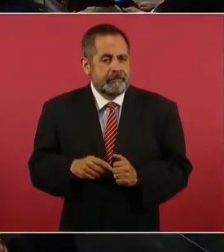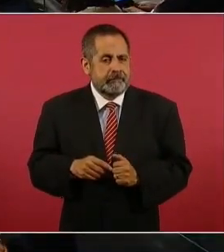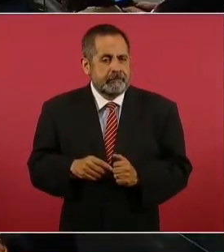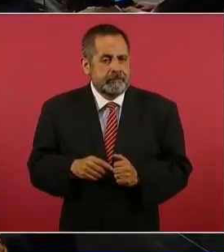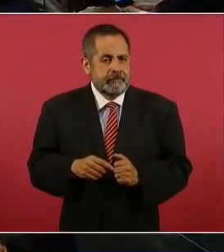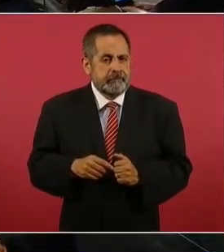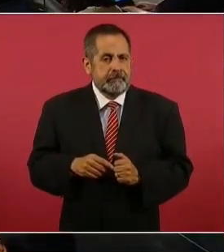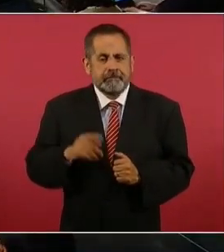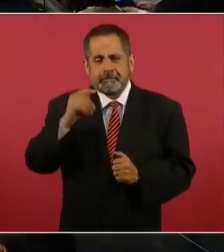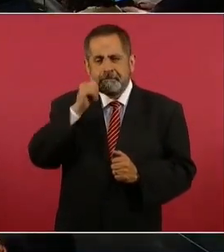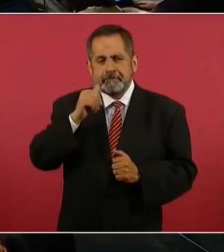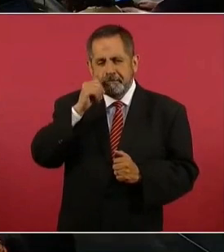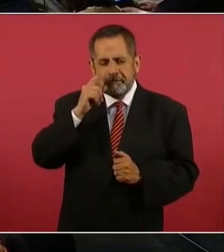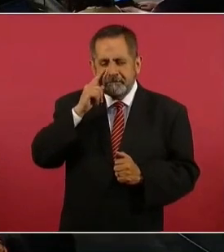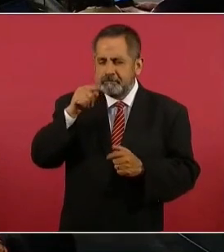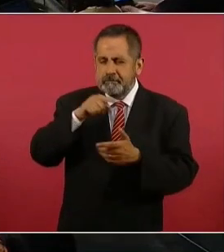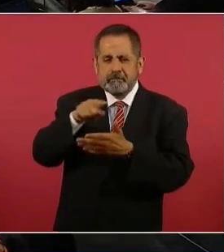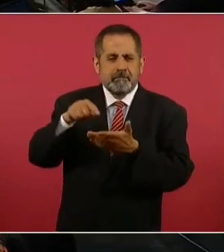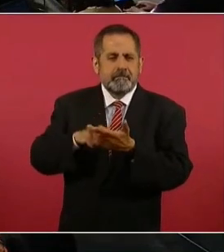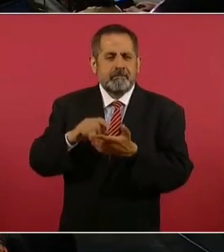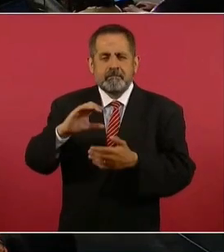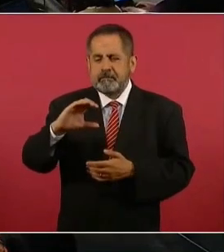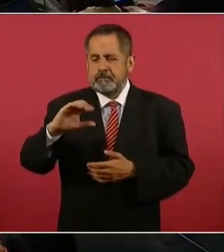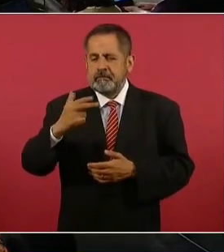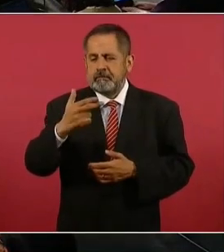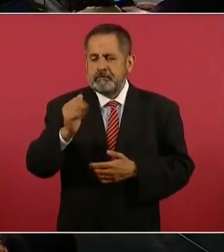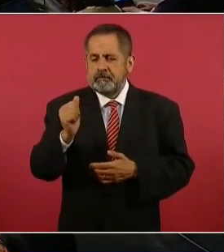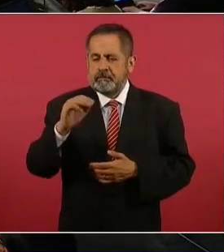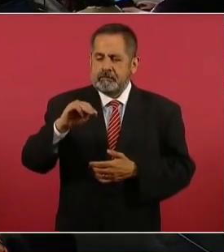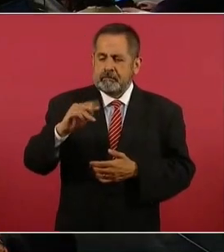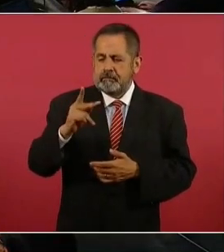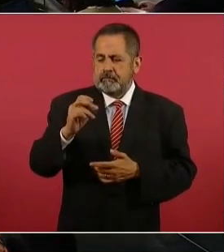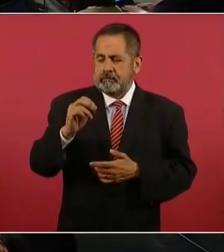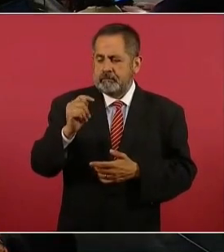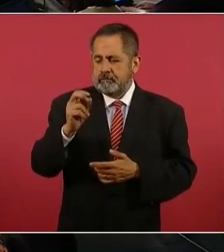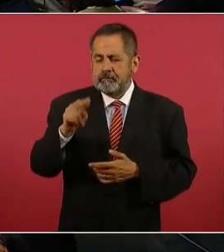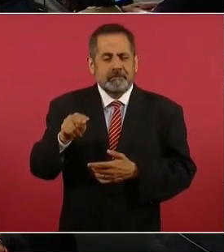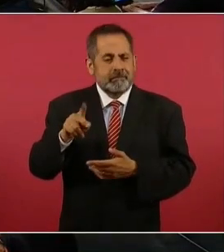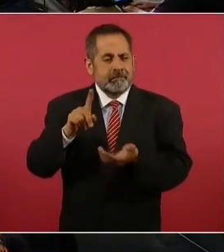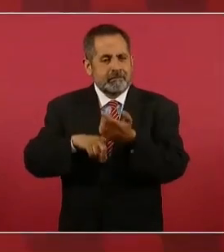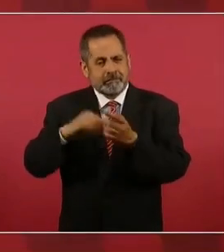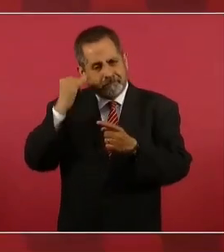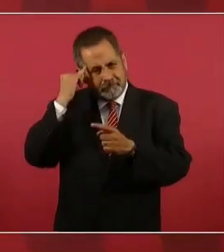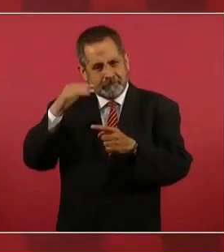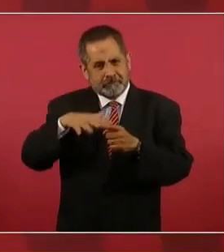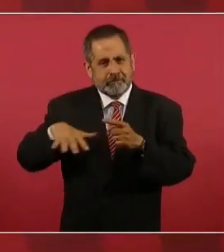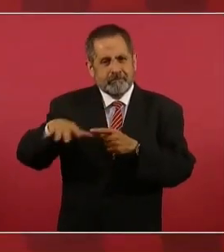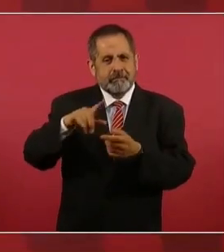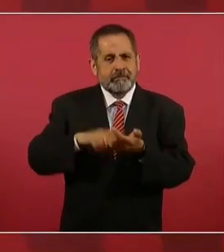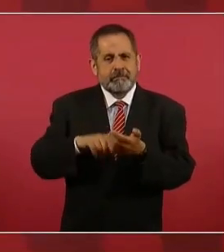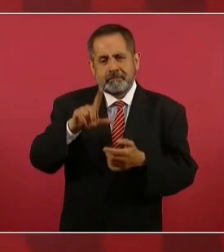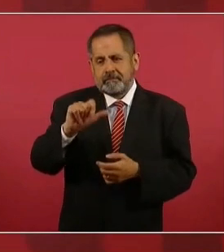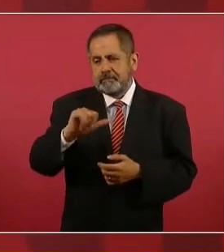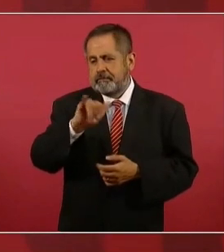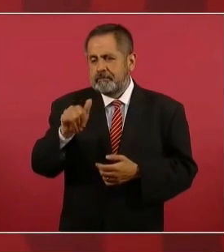a la altura de Champotón, por donde está elegido el ingenio La Joya.